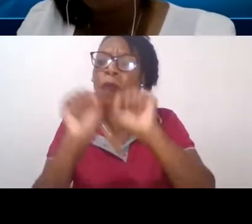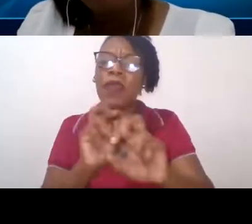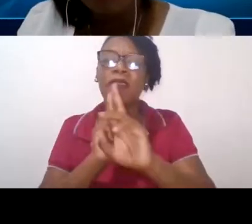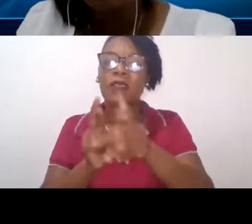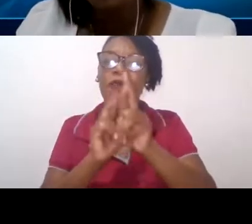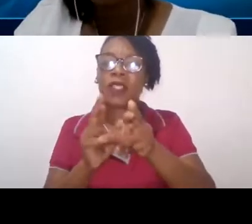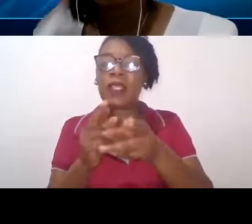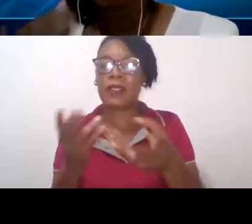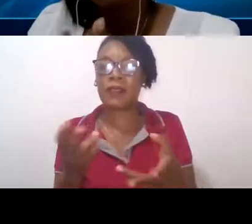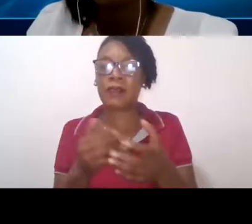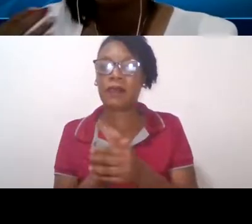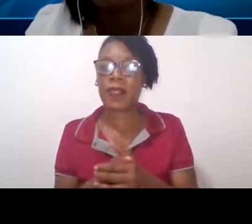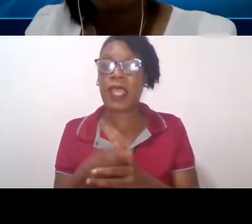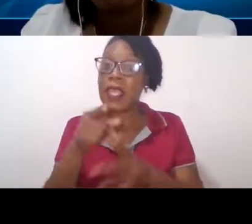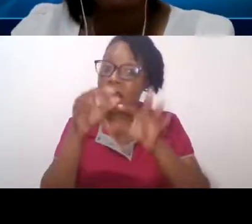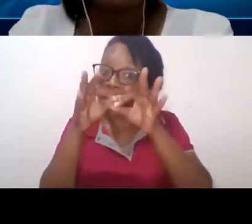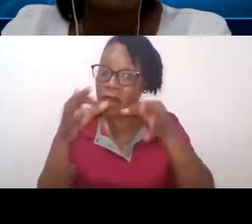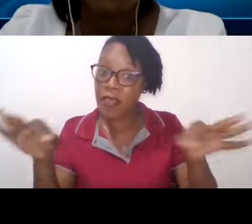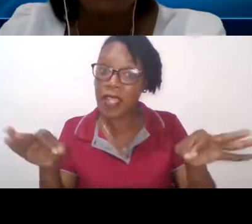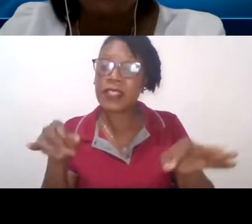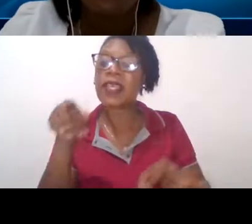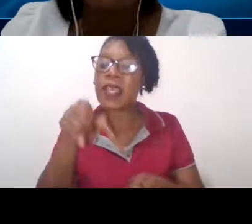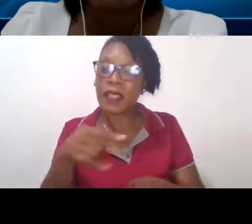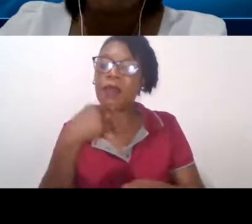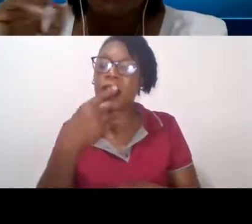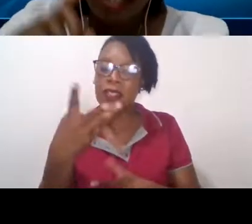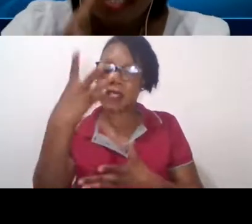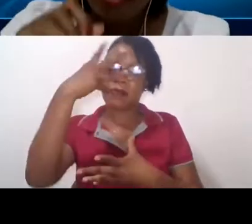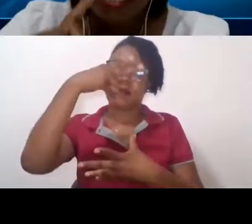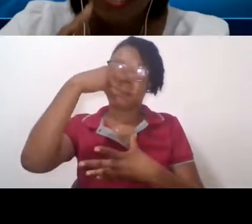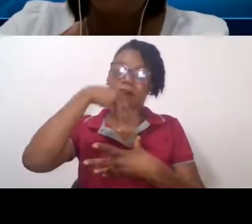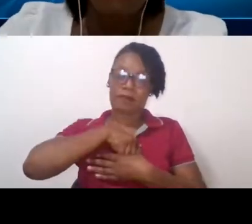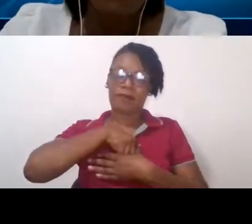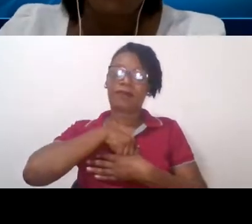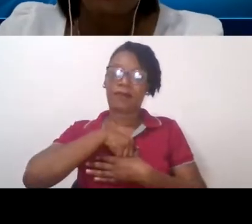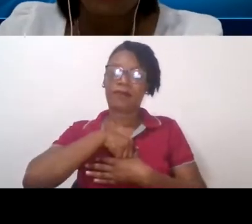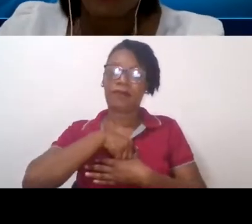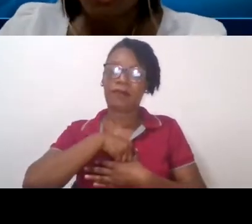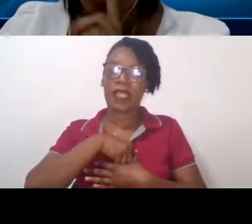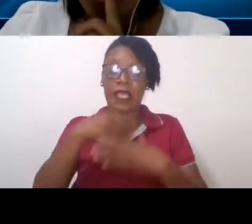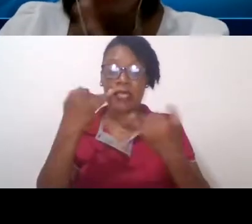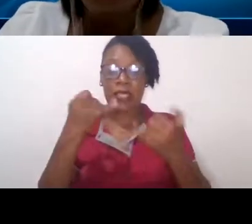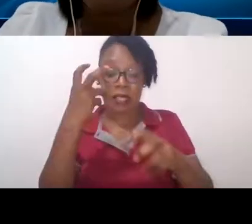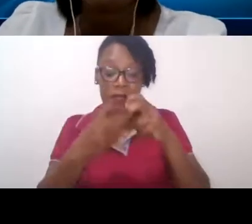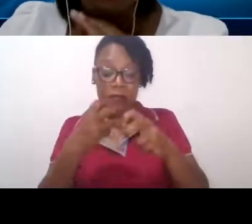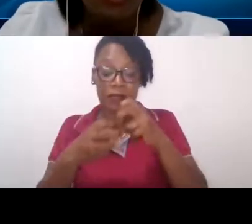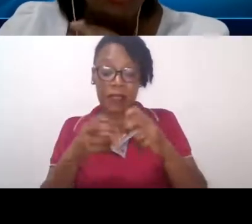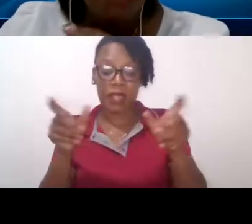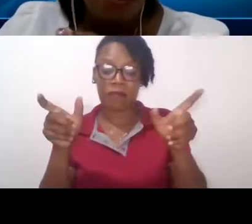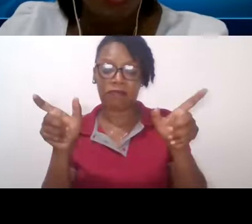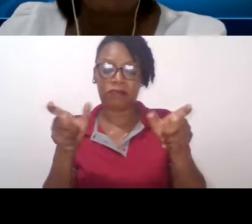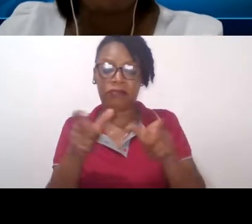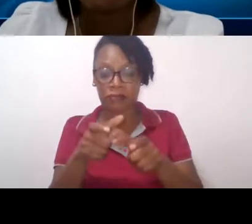tarde o temprano, esas frases ellos mismos las van a ir interiorizando y las crisis, créanme, que van a disminuir. Es un recurso